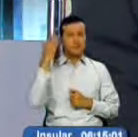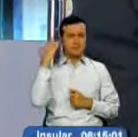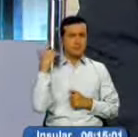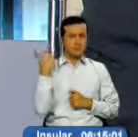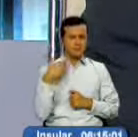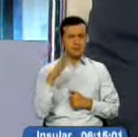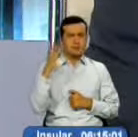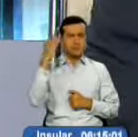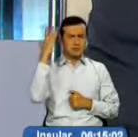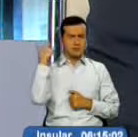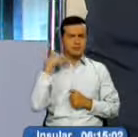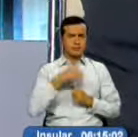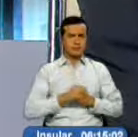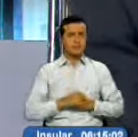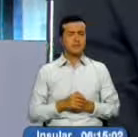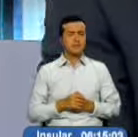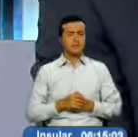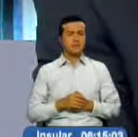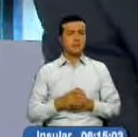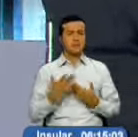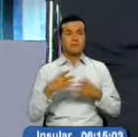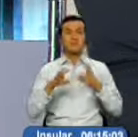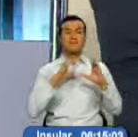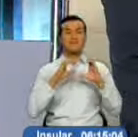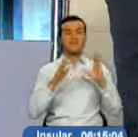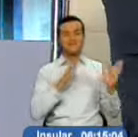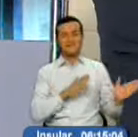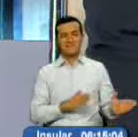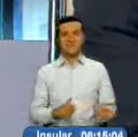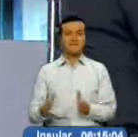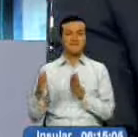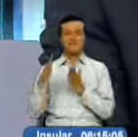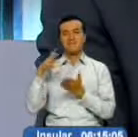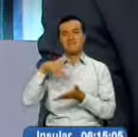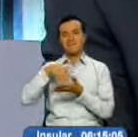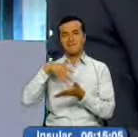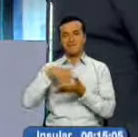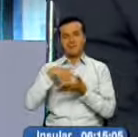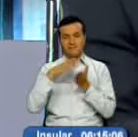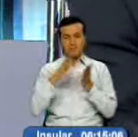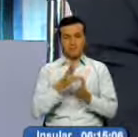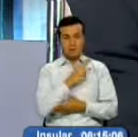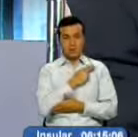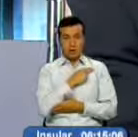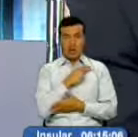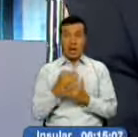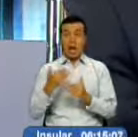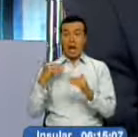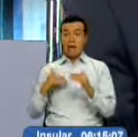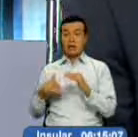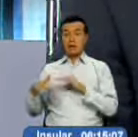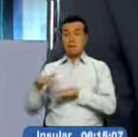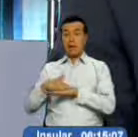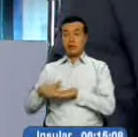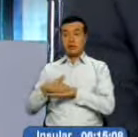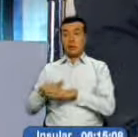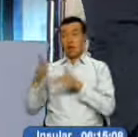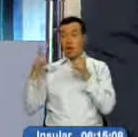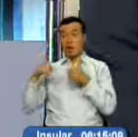sino desde algunos años, ya venimos hablando que los estudiantes que entran a la universidad no vienen con toda la preparación